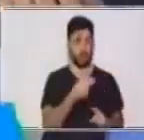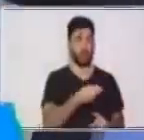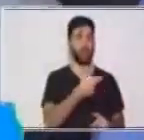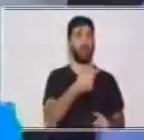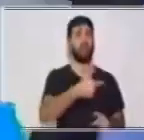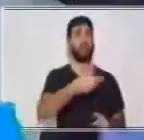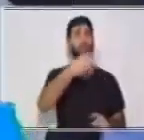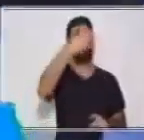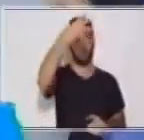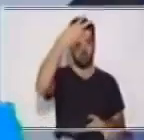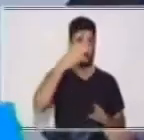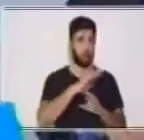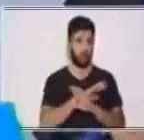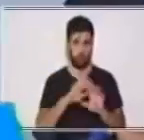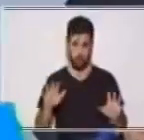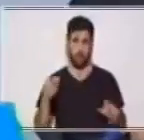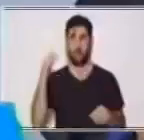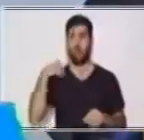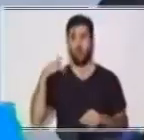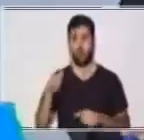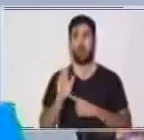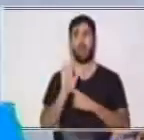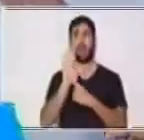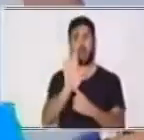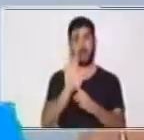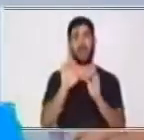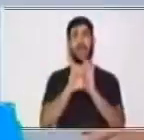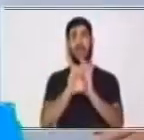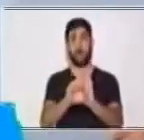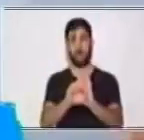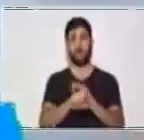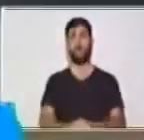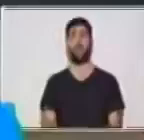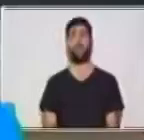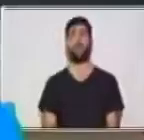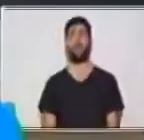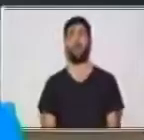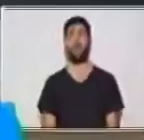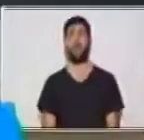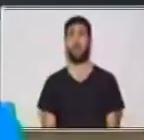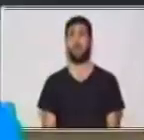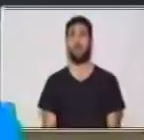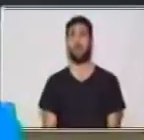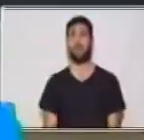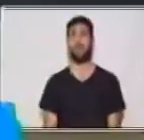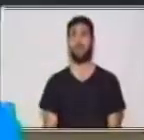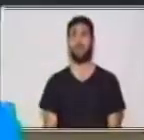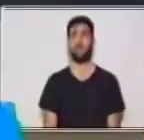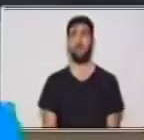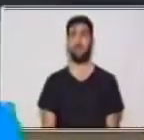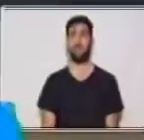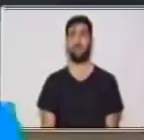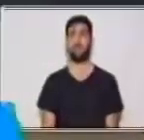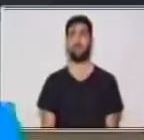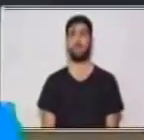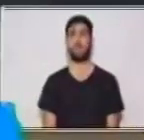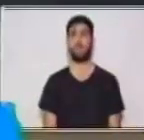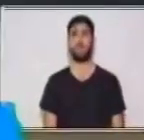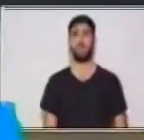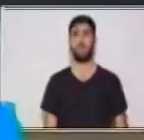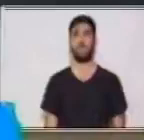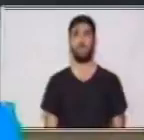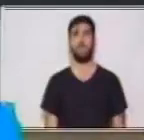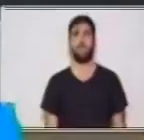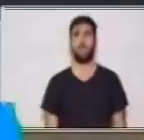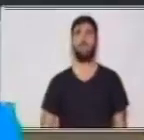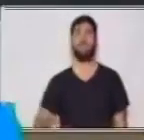6, para el ejemplo que vamos a desarrollar. Entonces, establezcamos que nosotros tenemos una